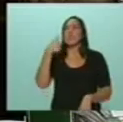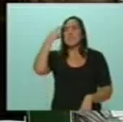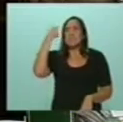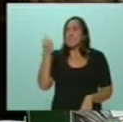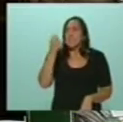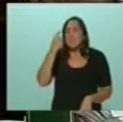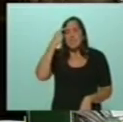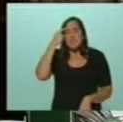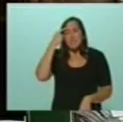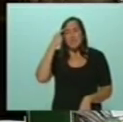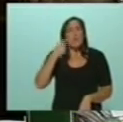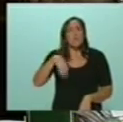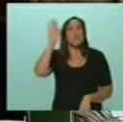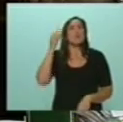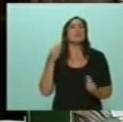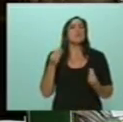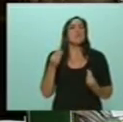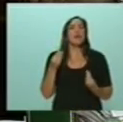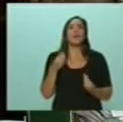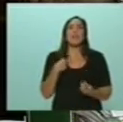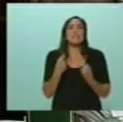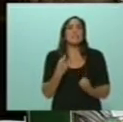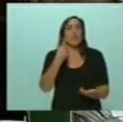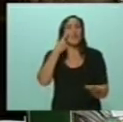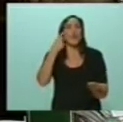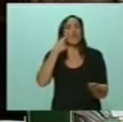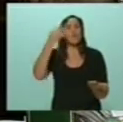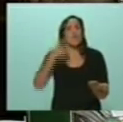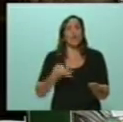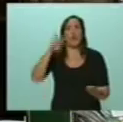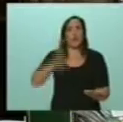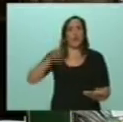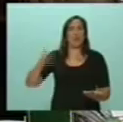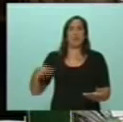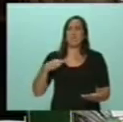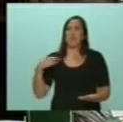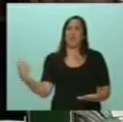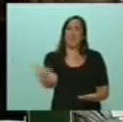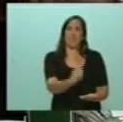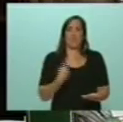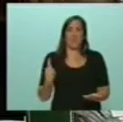para finalizar, era el tema del control ciudadano, quiero decirles que